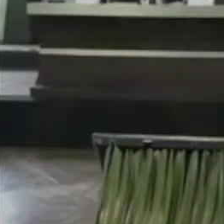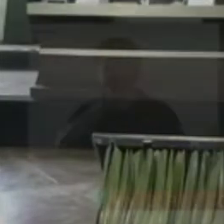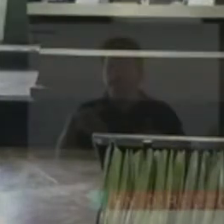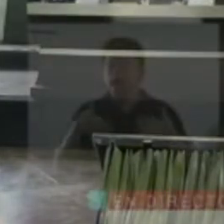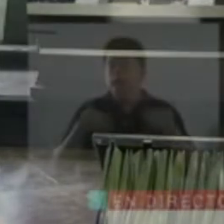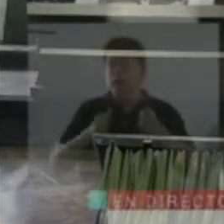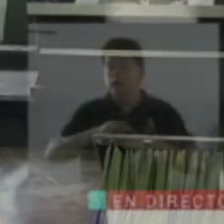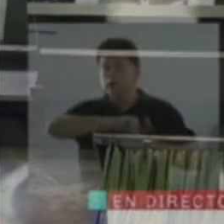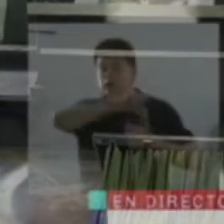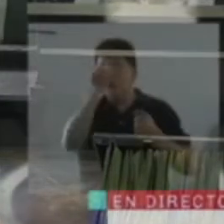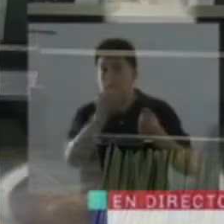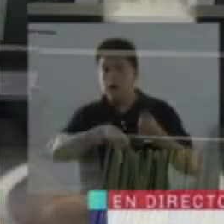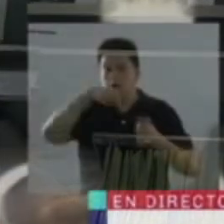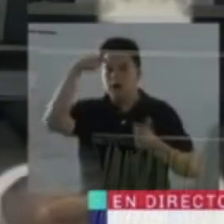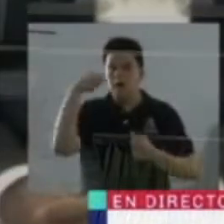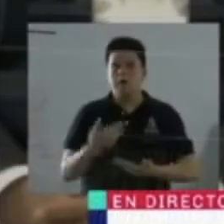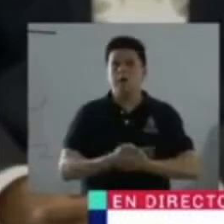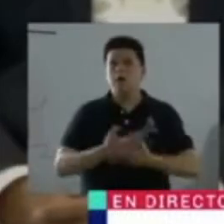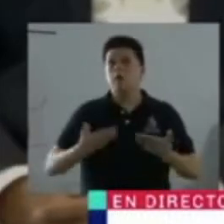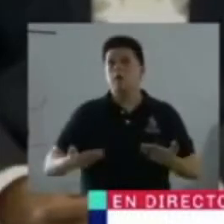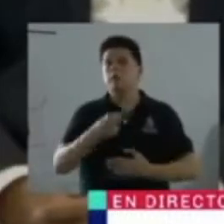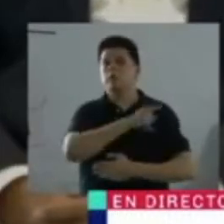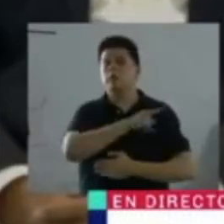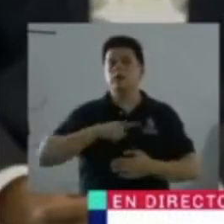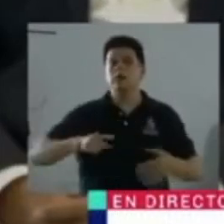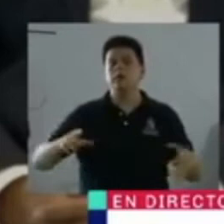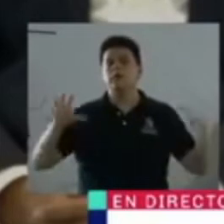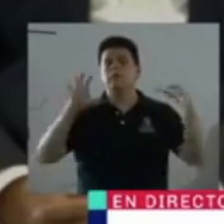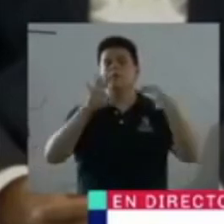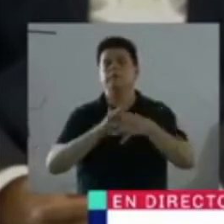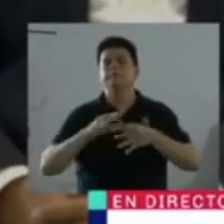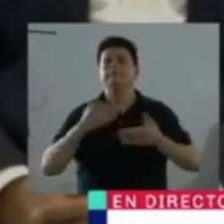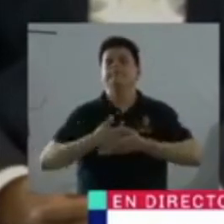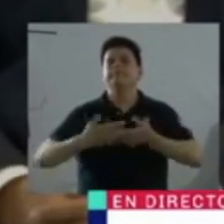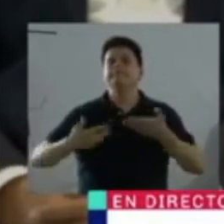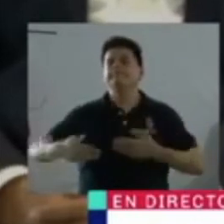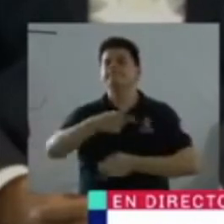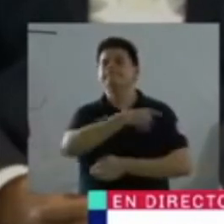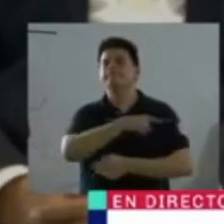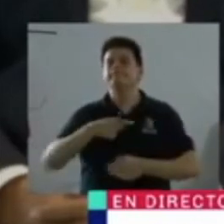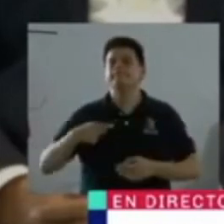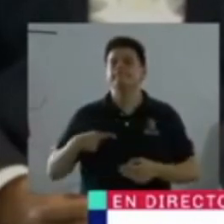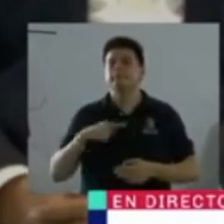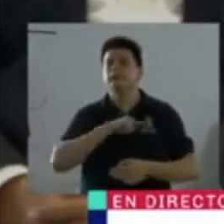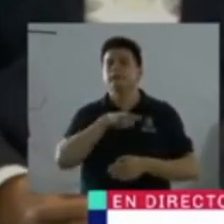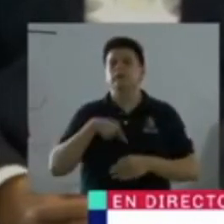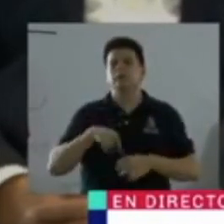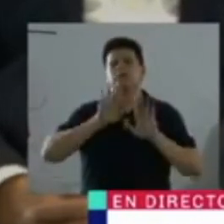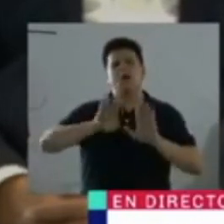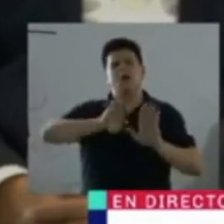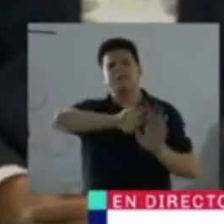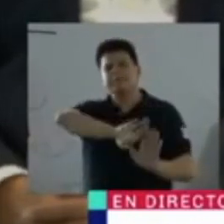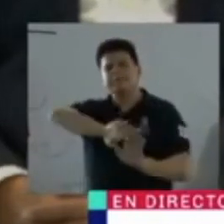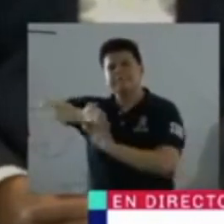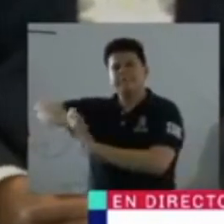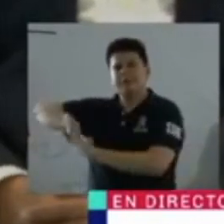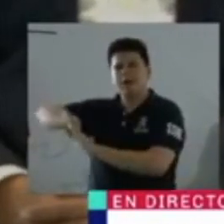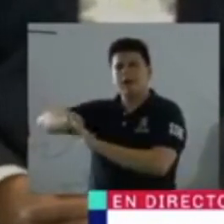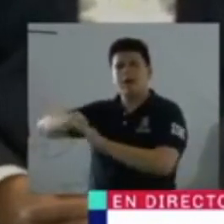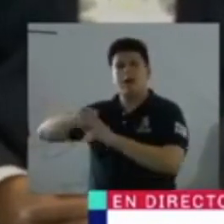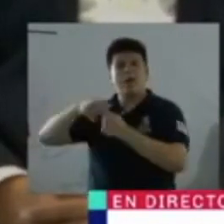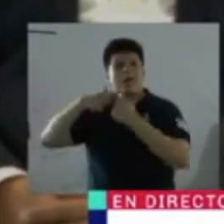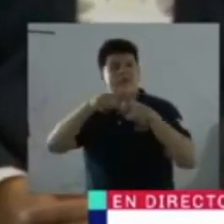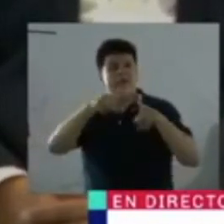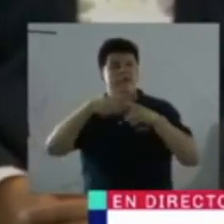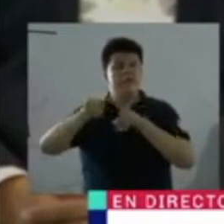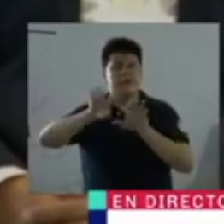nacional de que hoy es momento de unirnos, que hoy es momento de dejar de lado las diferencias, porque creo